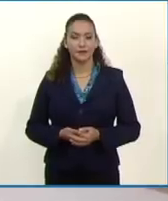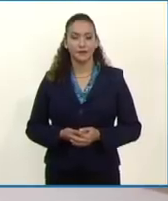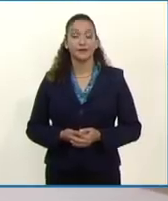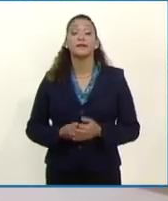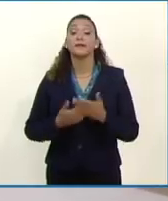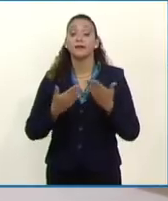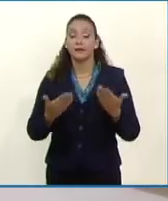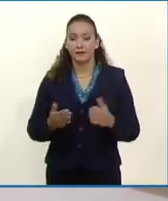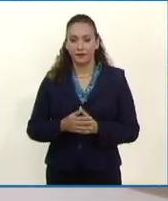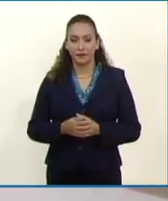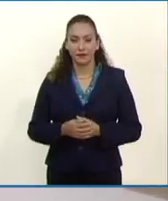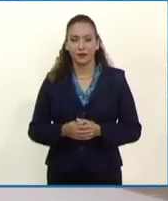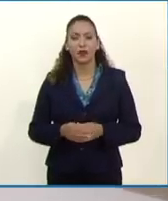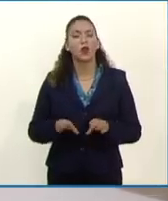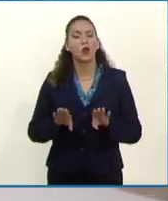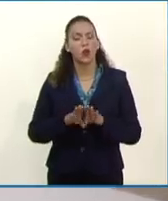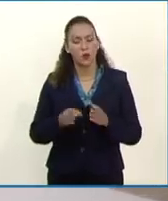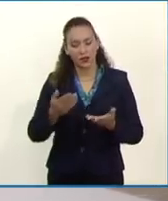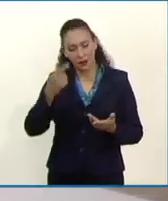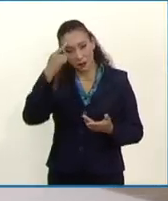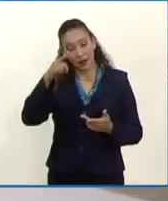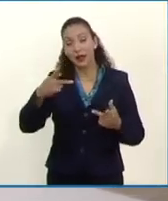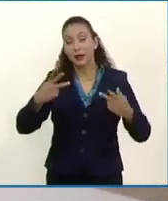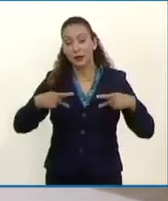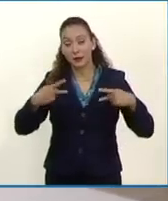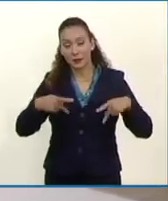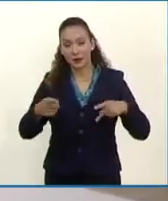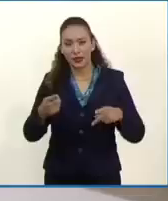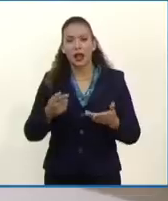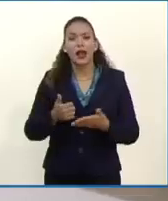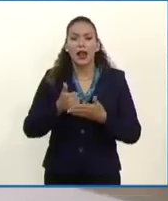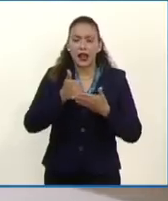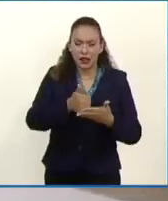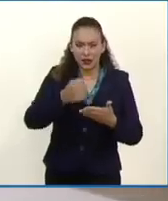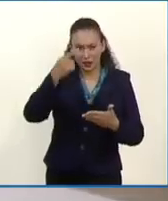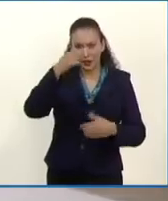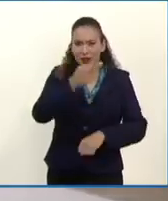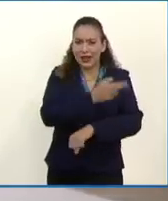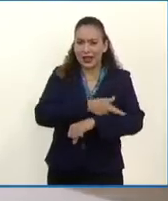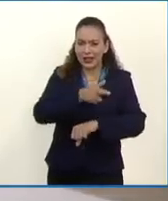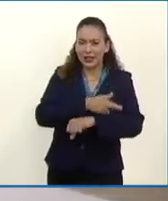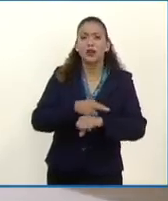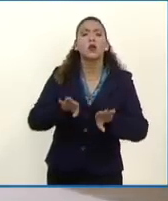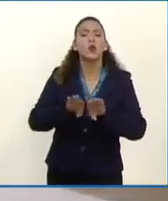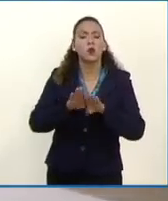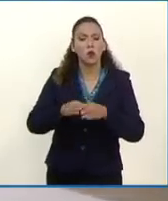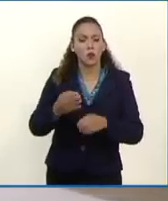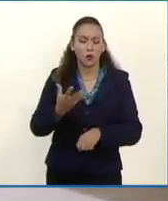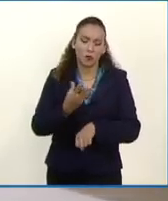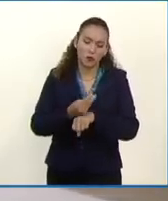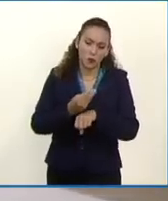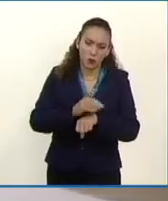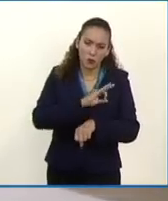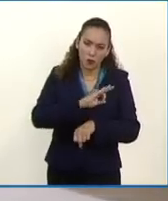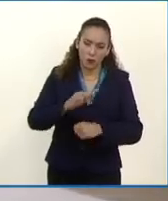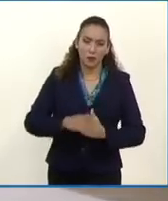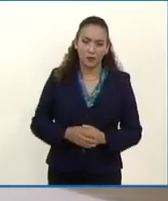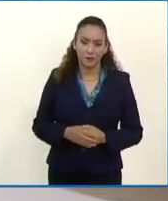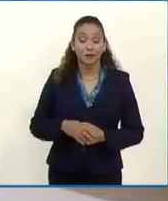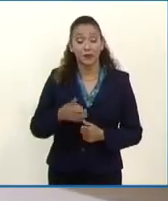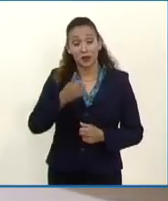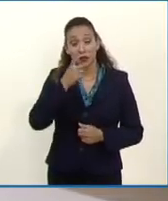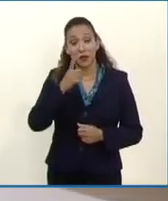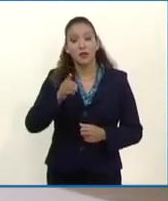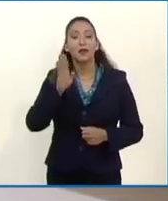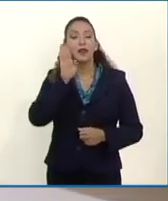A través del arbitraje, el Poder Judicial puede facilitar y hacer más eficientes los medios alternativos de solución de conflictos. Así lo señaló